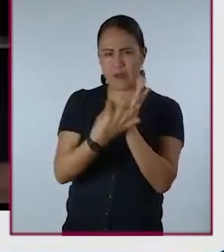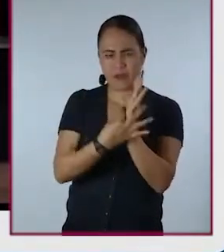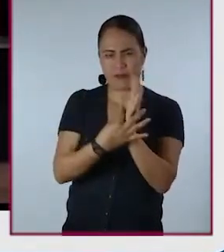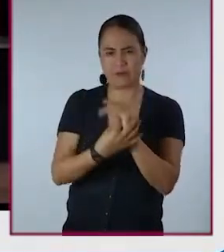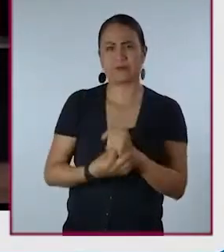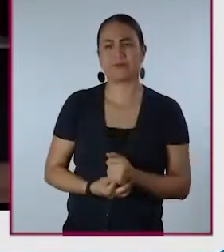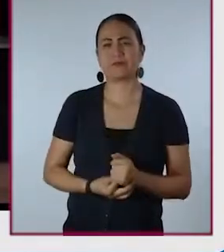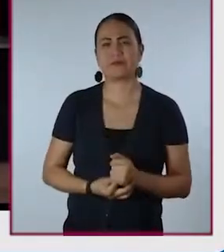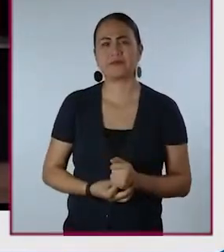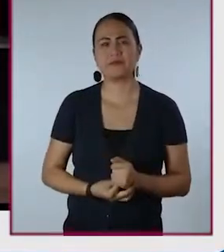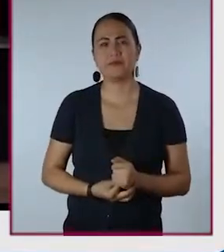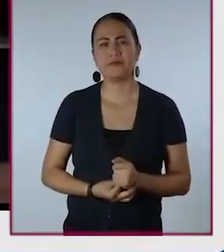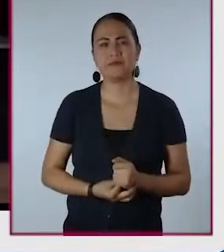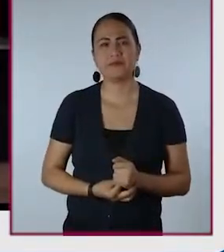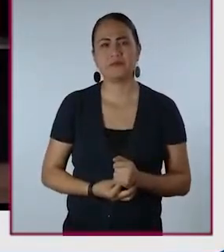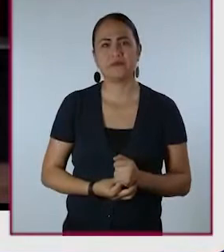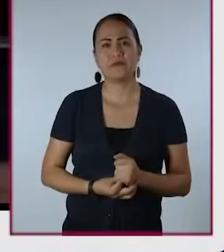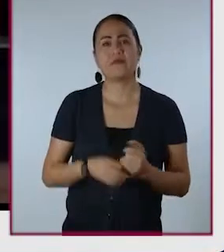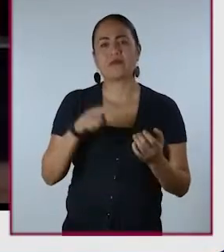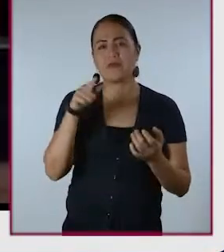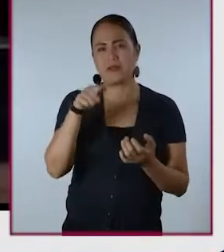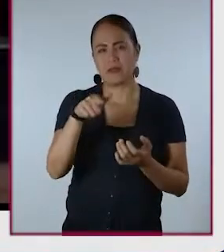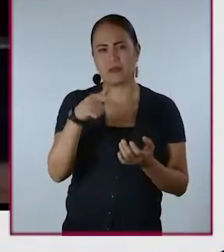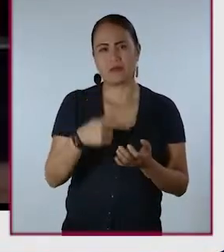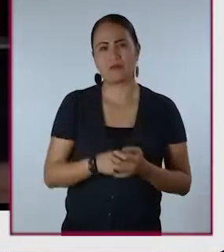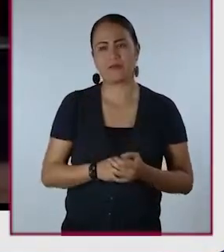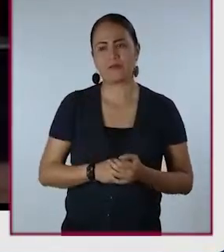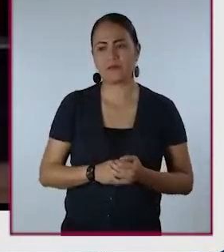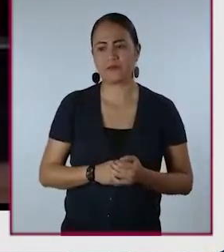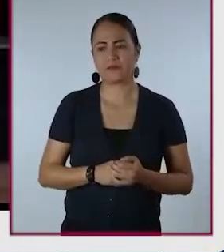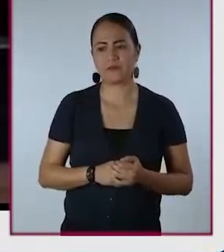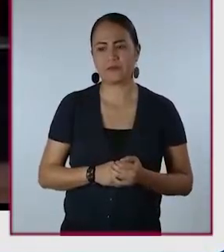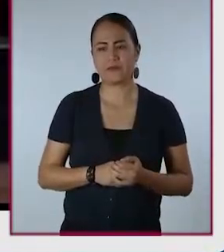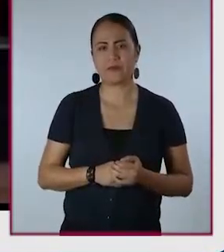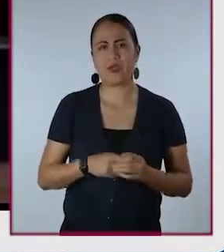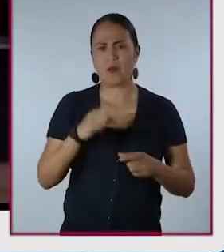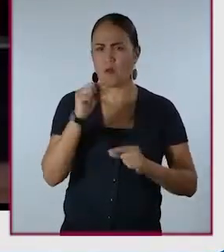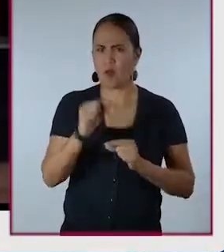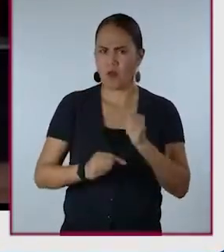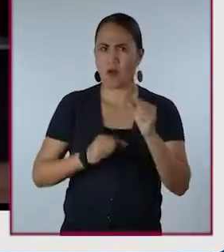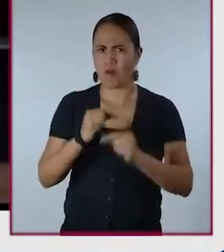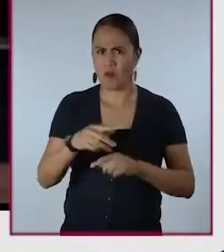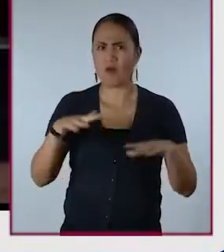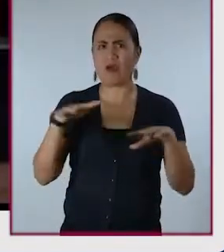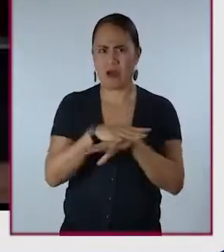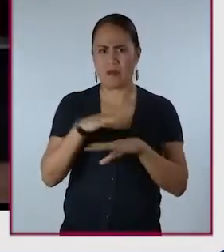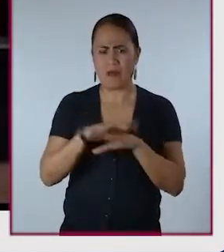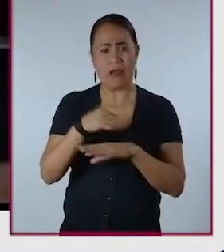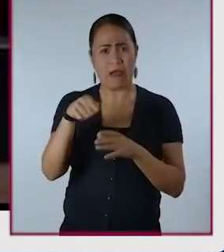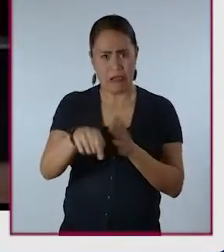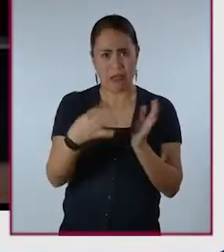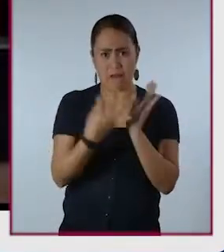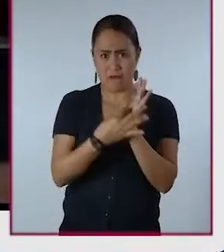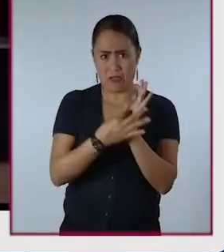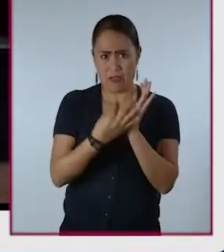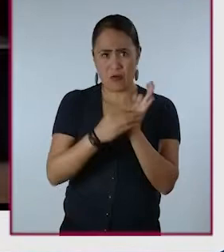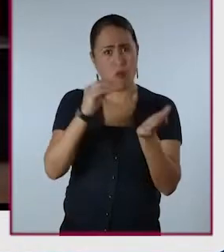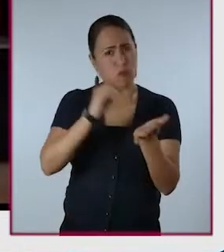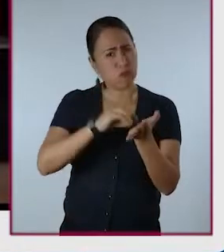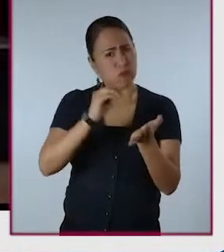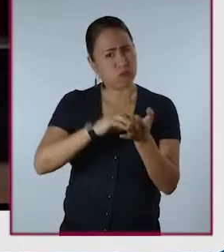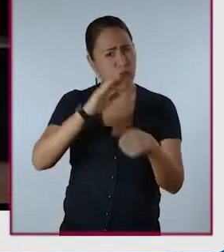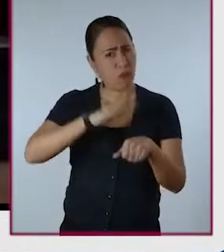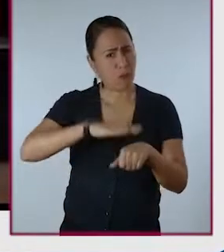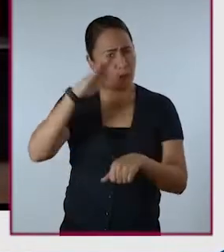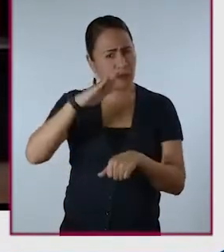con el buril, que es el hueco grabado. Que entonces, esa matriz duraba más.